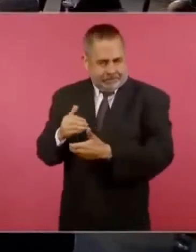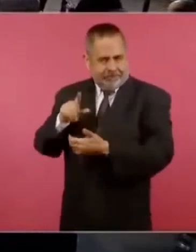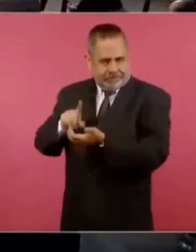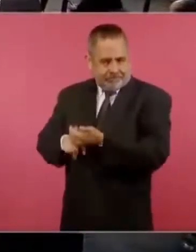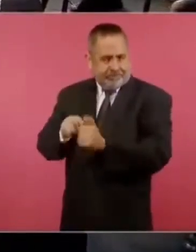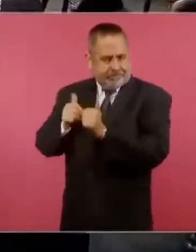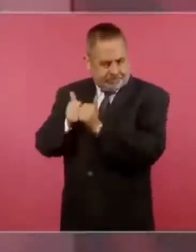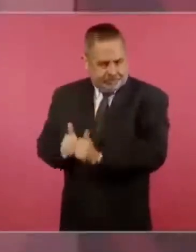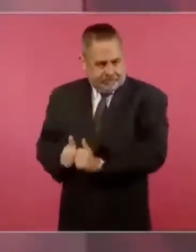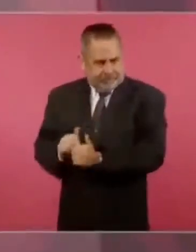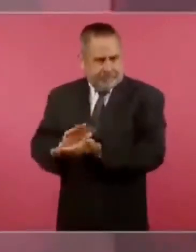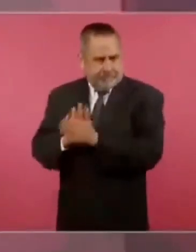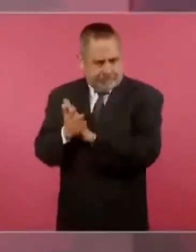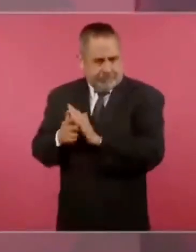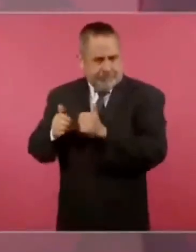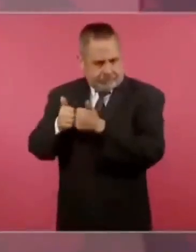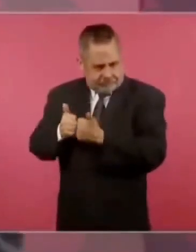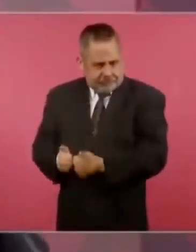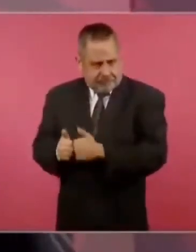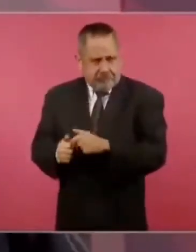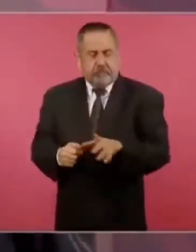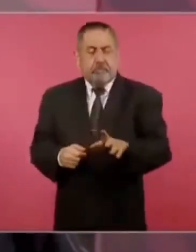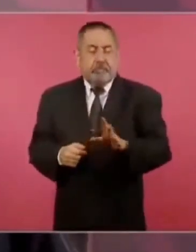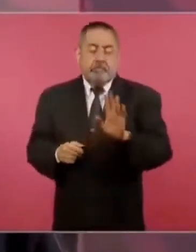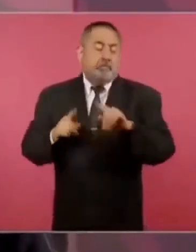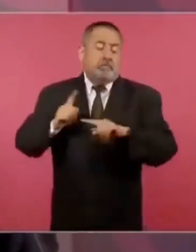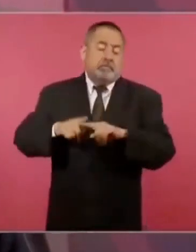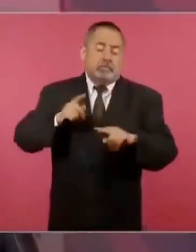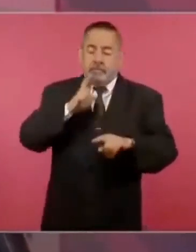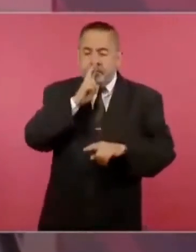eso lo tiene que resolver